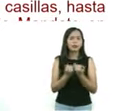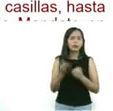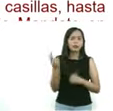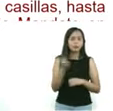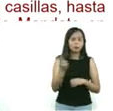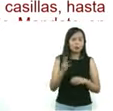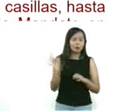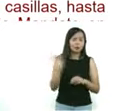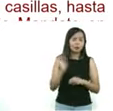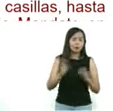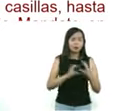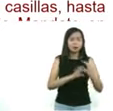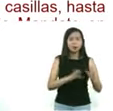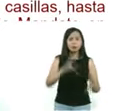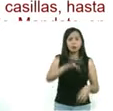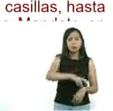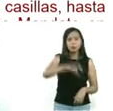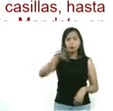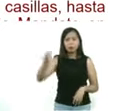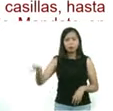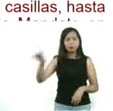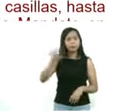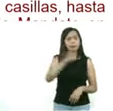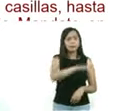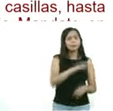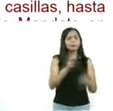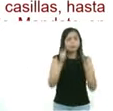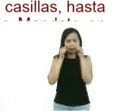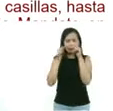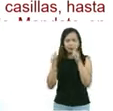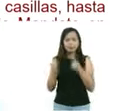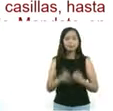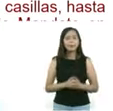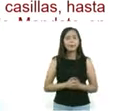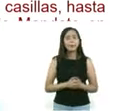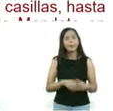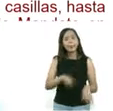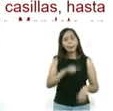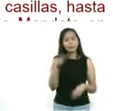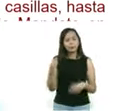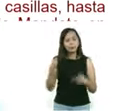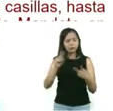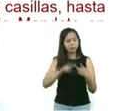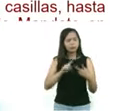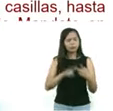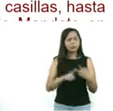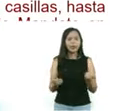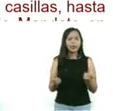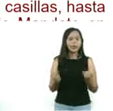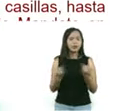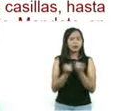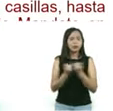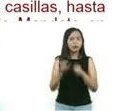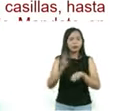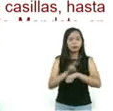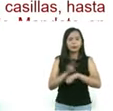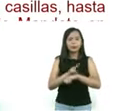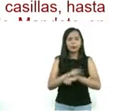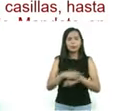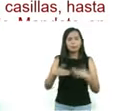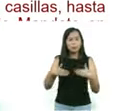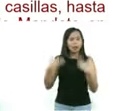correspondiente desde las casillas hasta los mismos. Por otro lado, se va a dar una vigilancia externa a